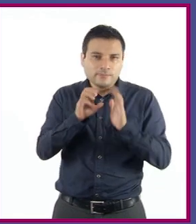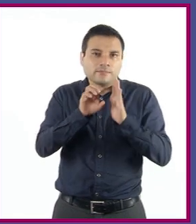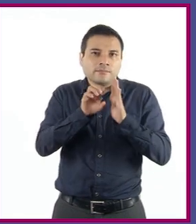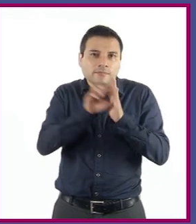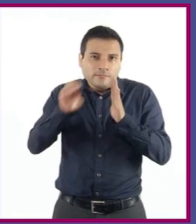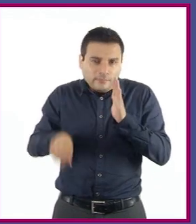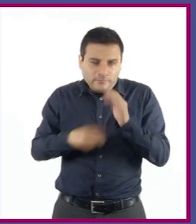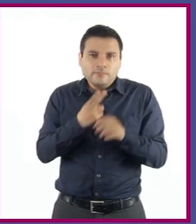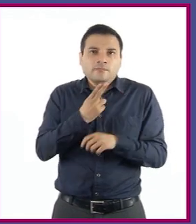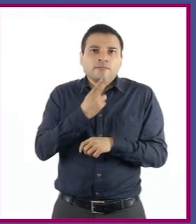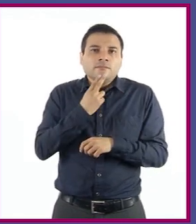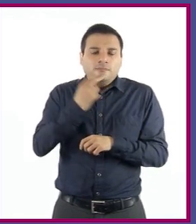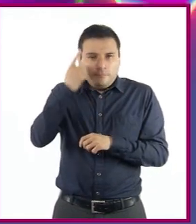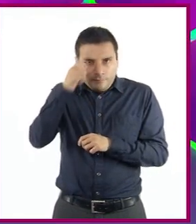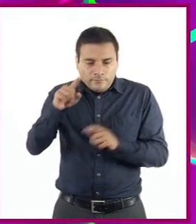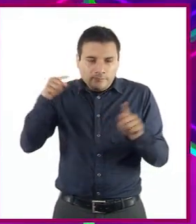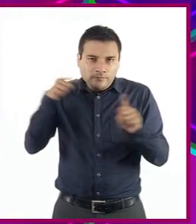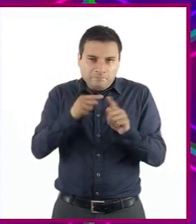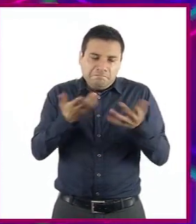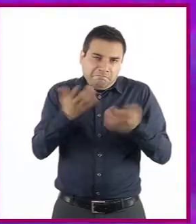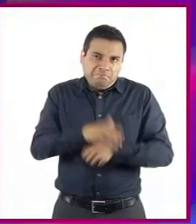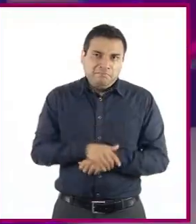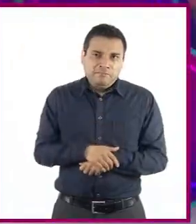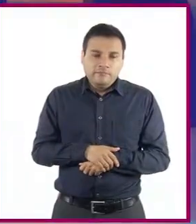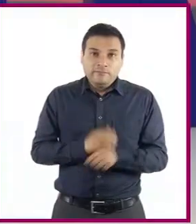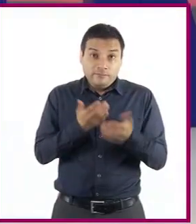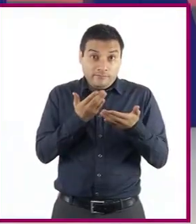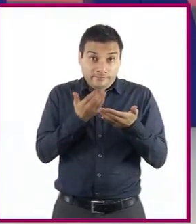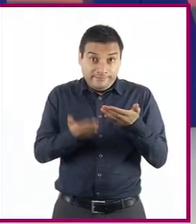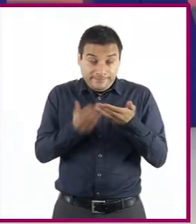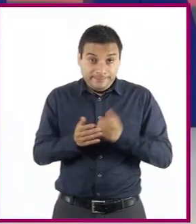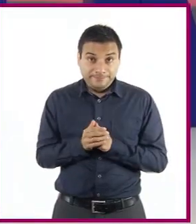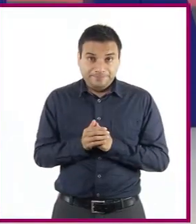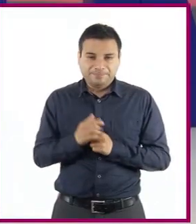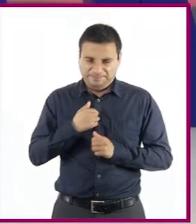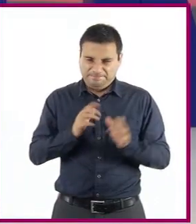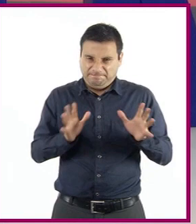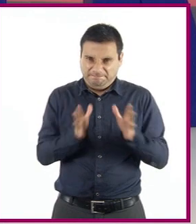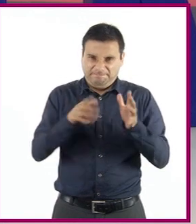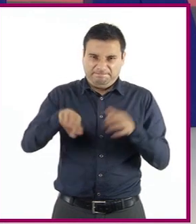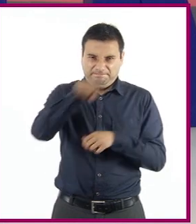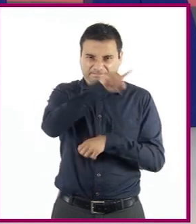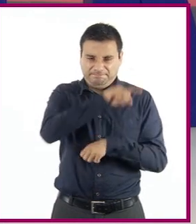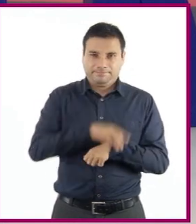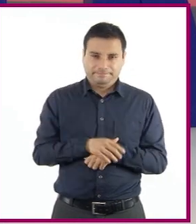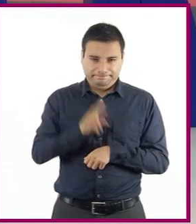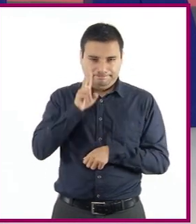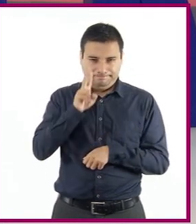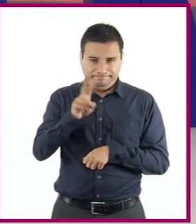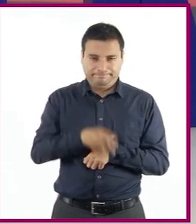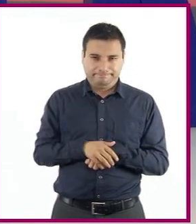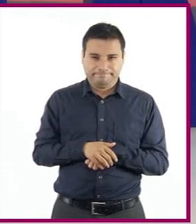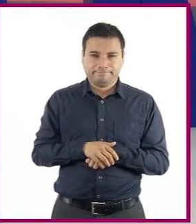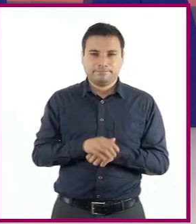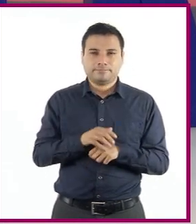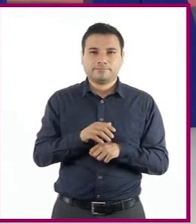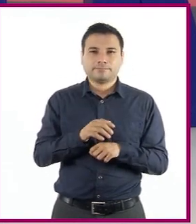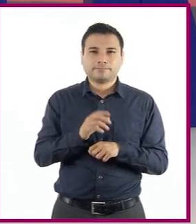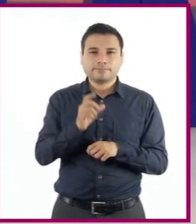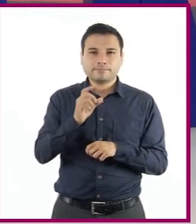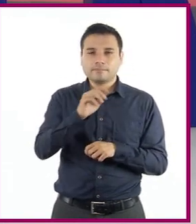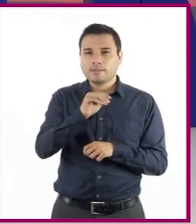este tipo de marcadores del discurso. Ahora, las y los invito a que veamos el uso de algunos